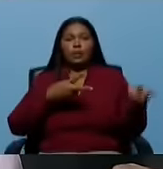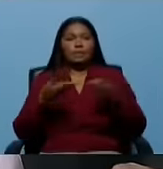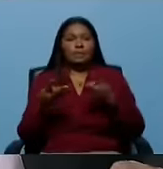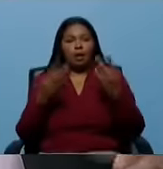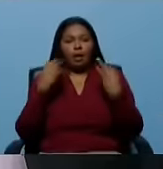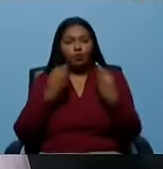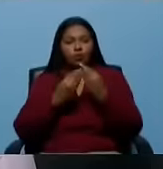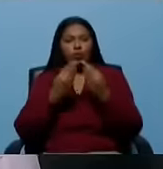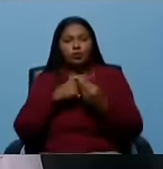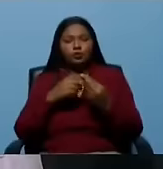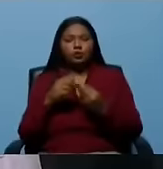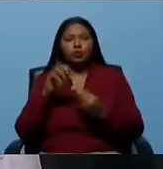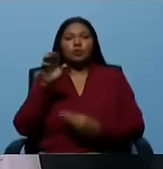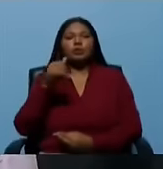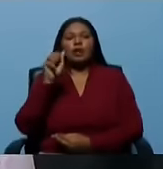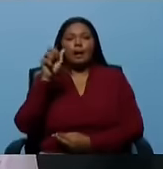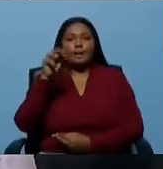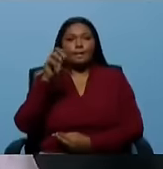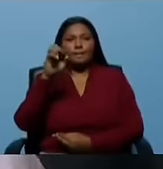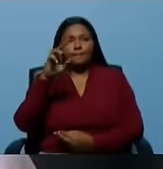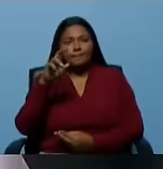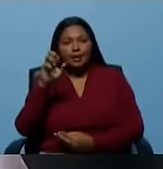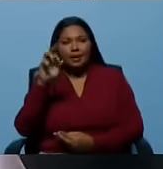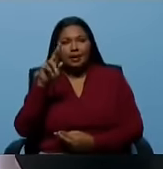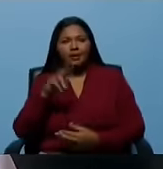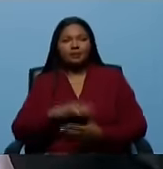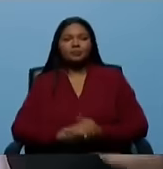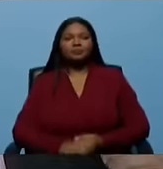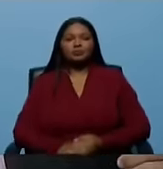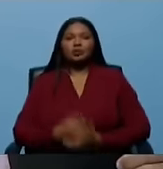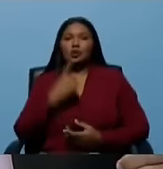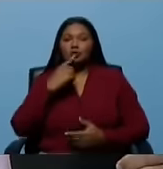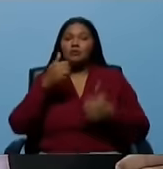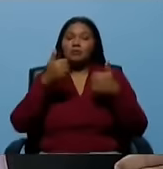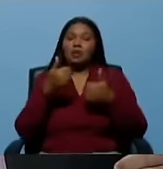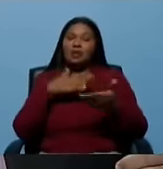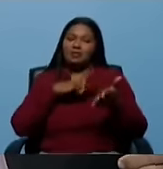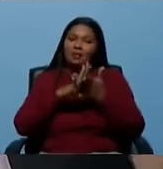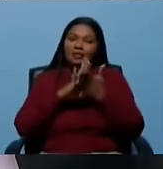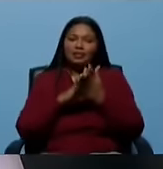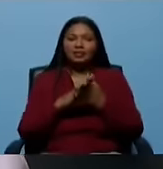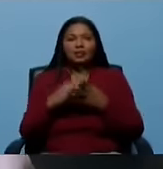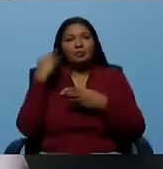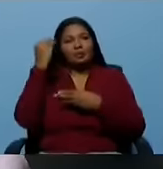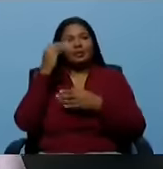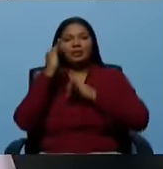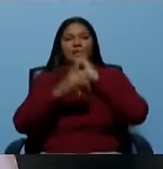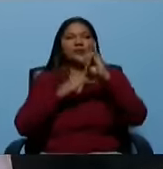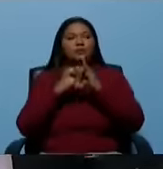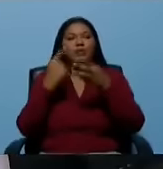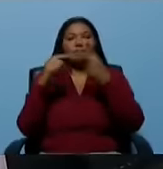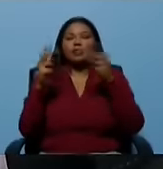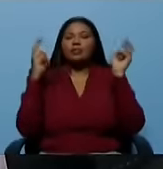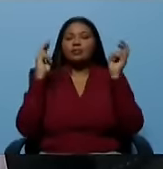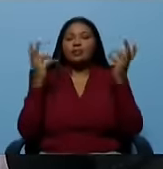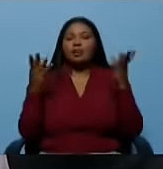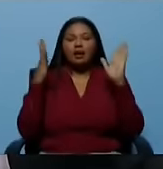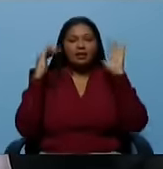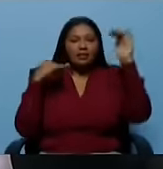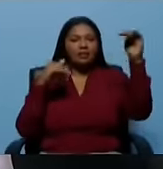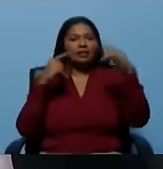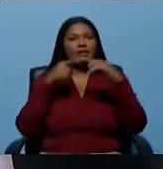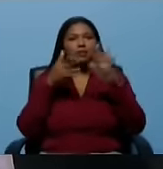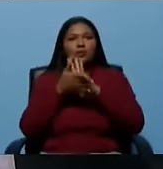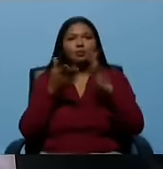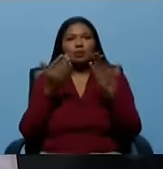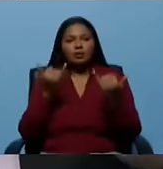Anaya eh Anaya tamb di bien lo dije bien lo dije bien analista internacional y muchos temas que abordar sin duda esto que está ocurriendo